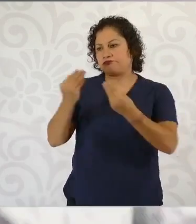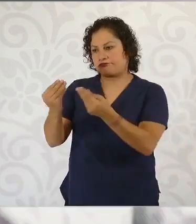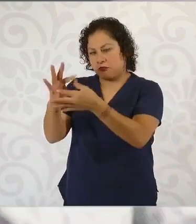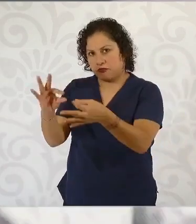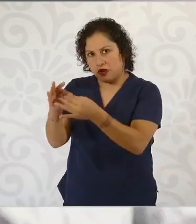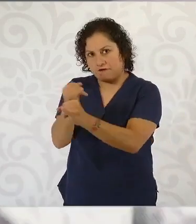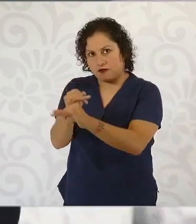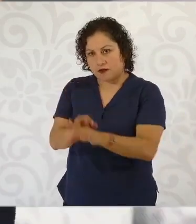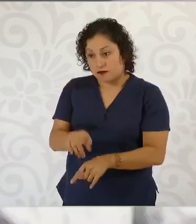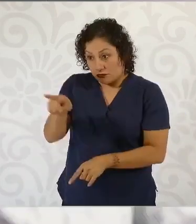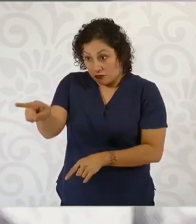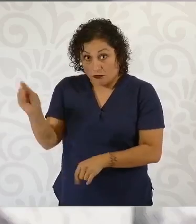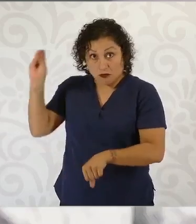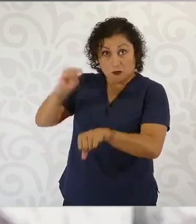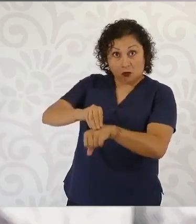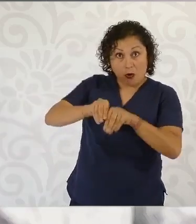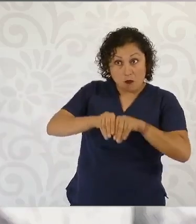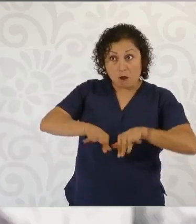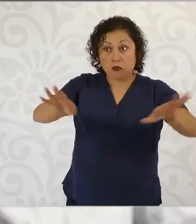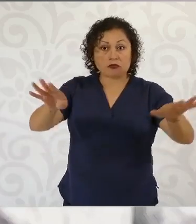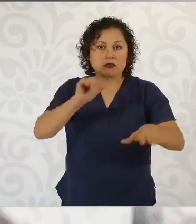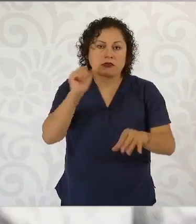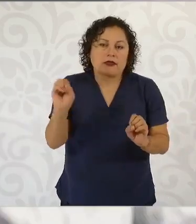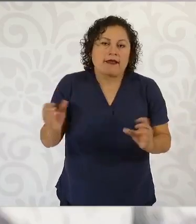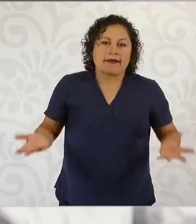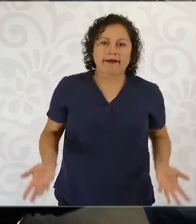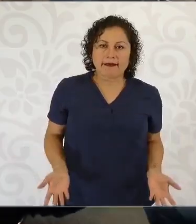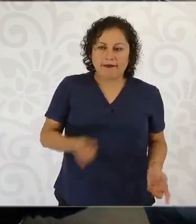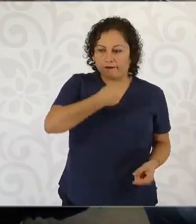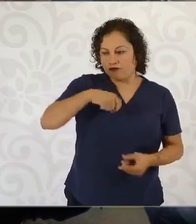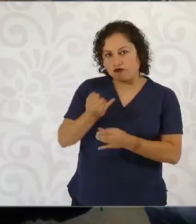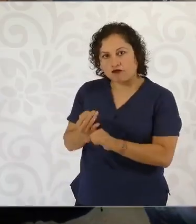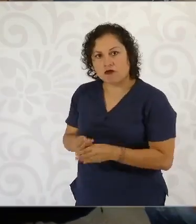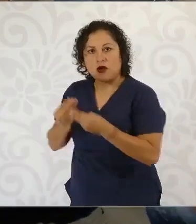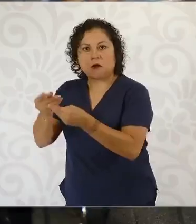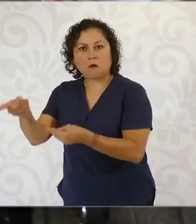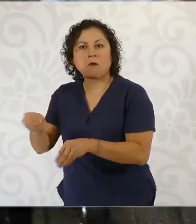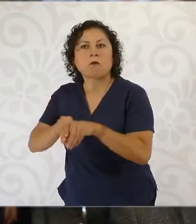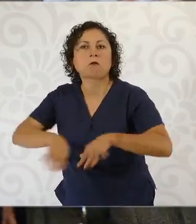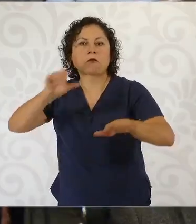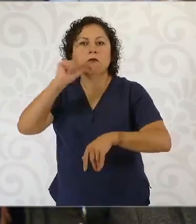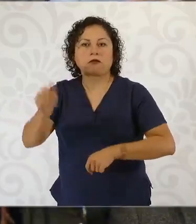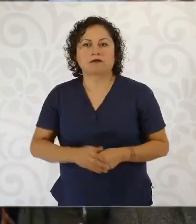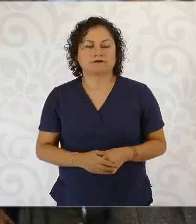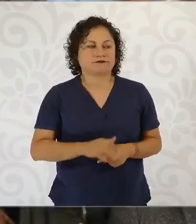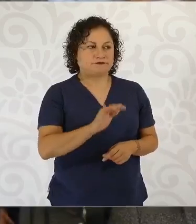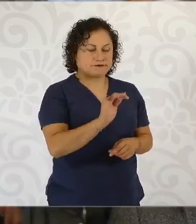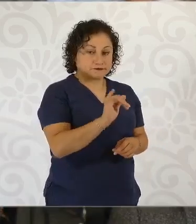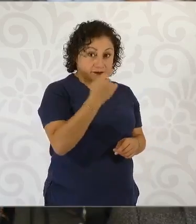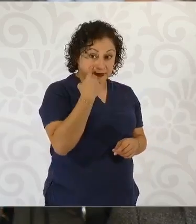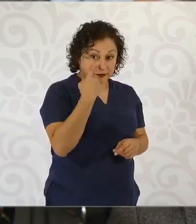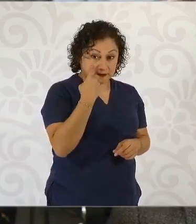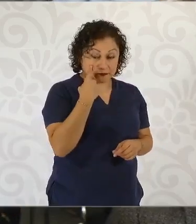no nada de eso, salvo el cuestionario que nos mandaron, se reporta en su reportaje. No, y de hecho la cifra diferente, digamos, de